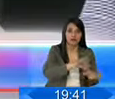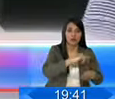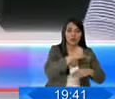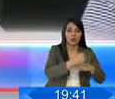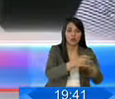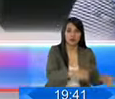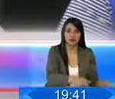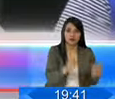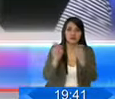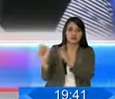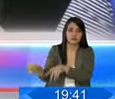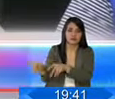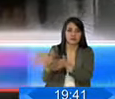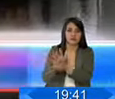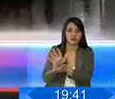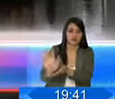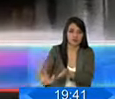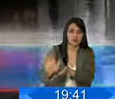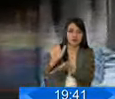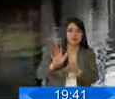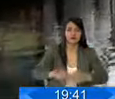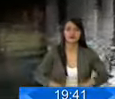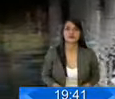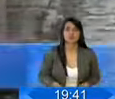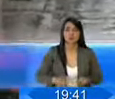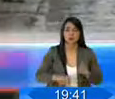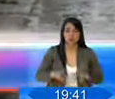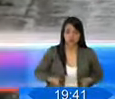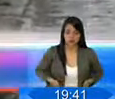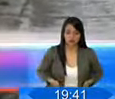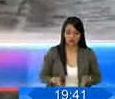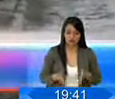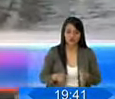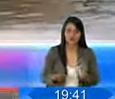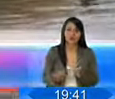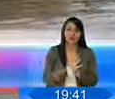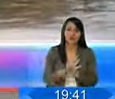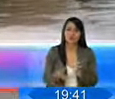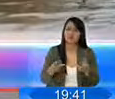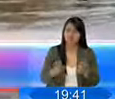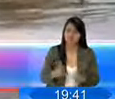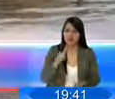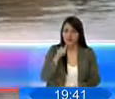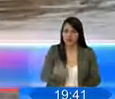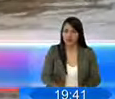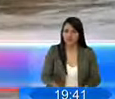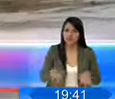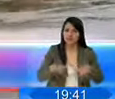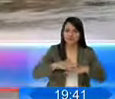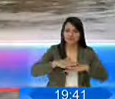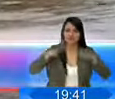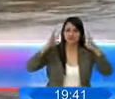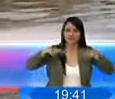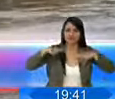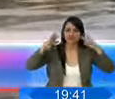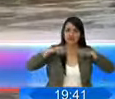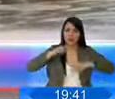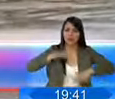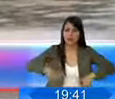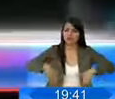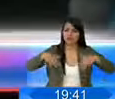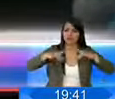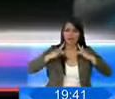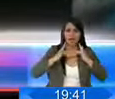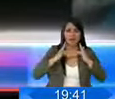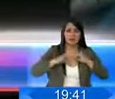receptoras del voto pasarán al otro recinto. Algunas calles de Chone permanecen aún inundadas por las lluvias. Aquí se ha mojado todo se mojó, la